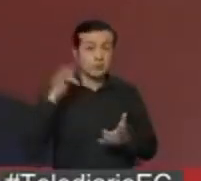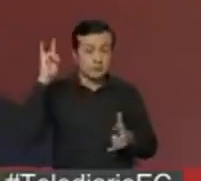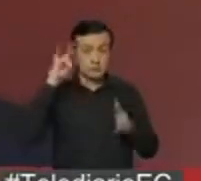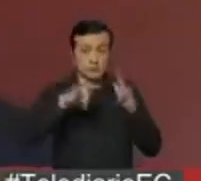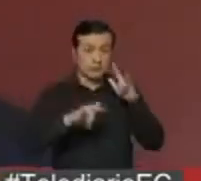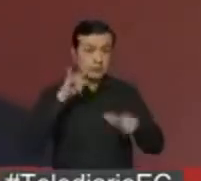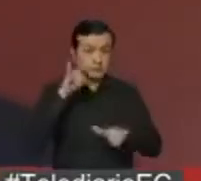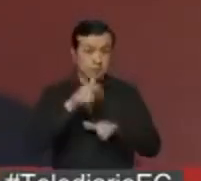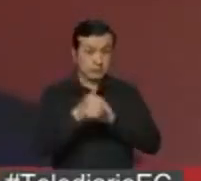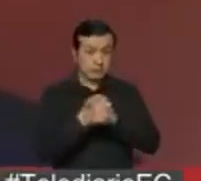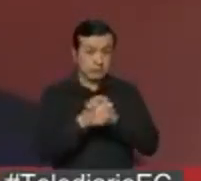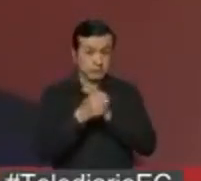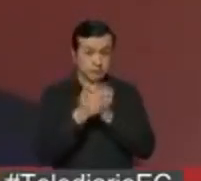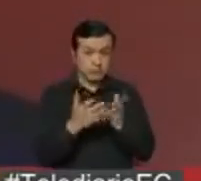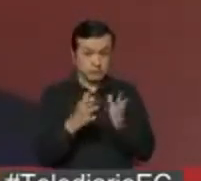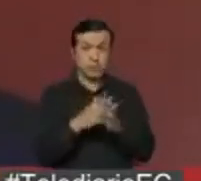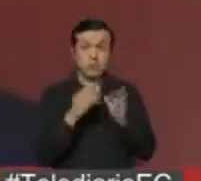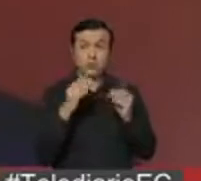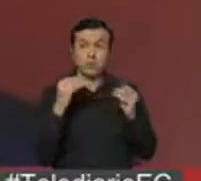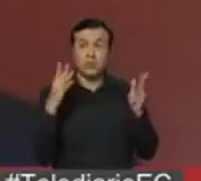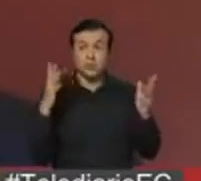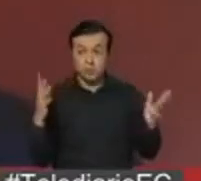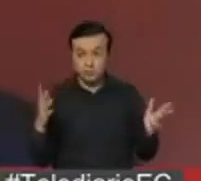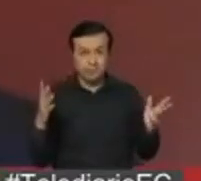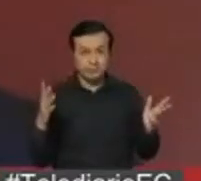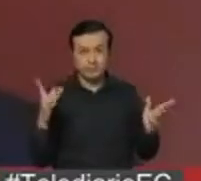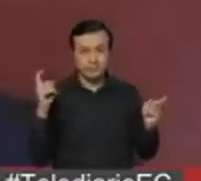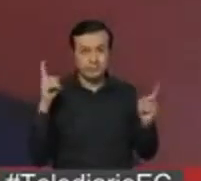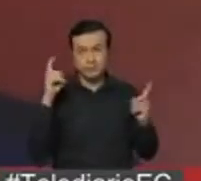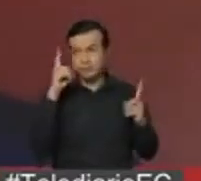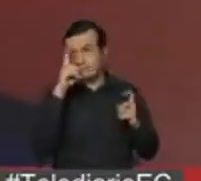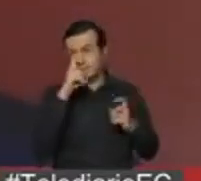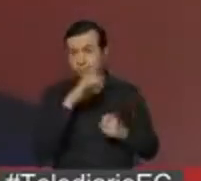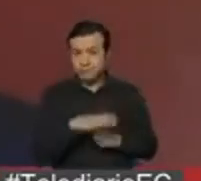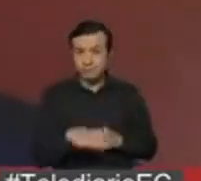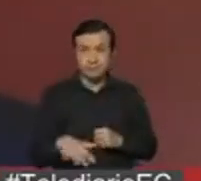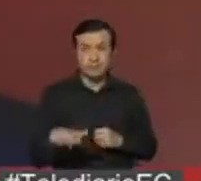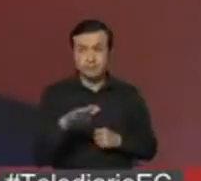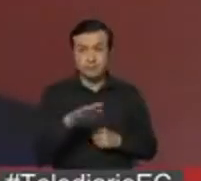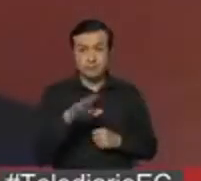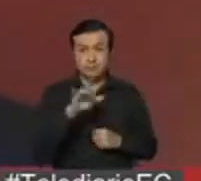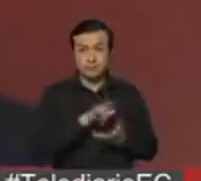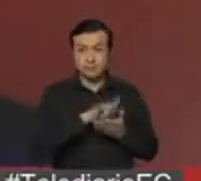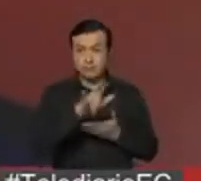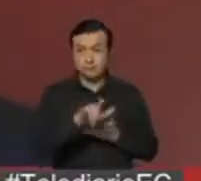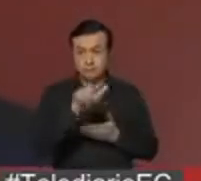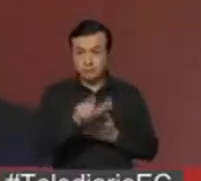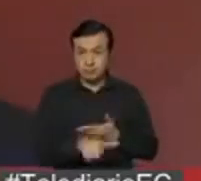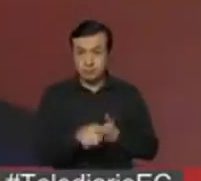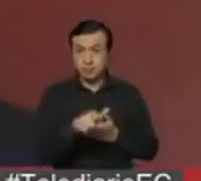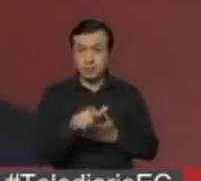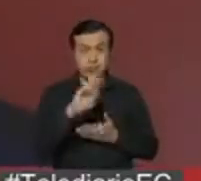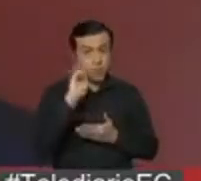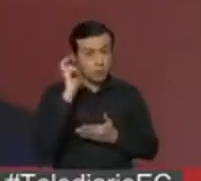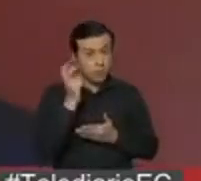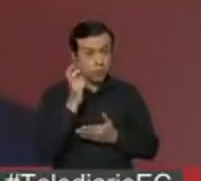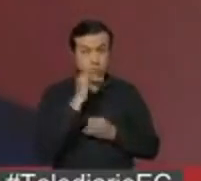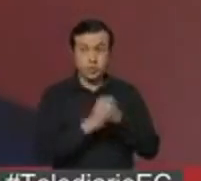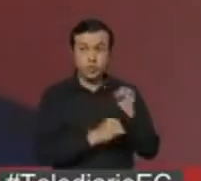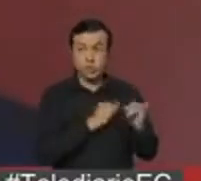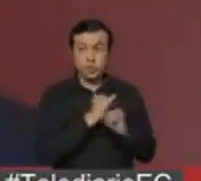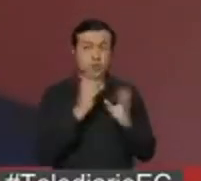operaciones en niveles importantes, porque el pasajero a Galápagos básicamente eran turistas extranjeros,